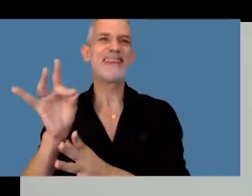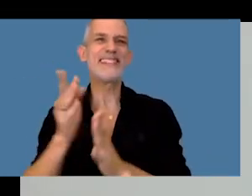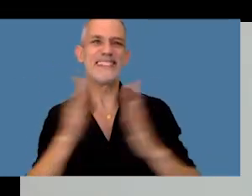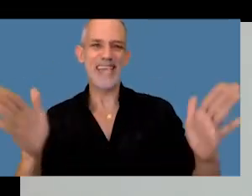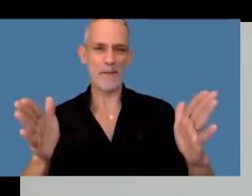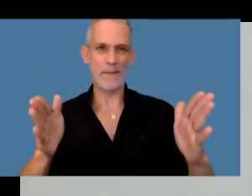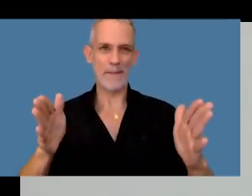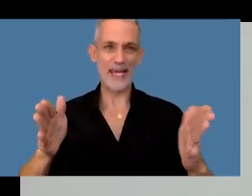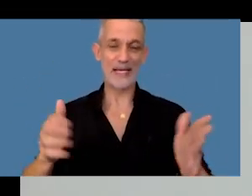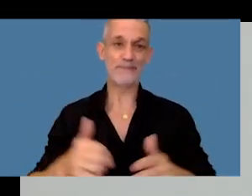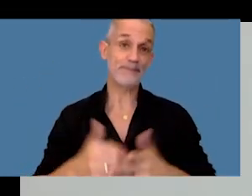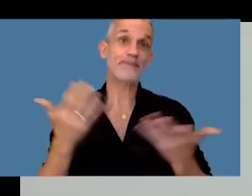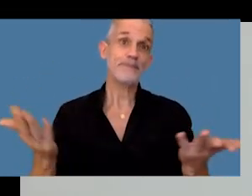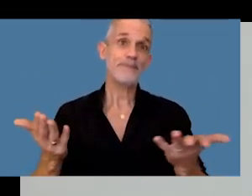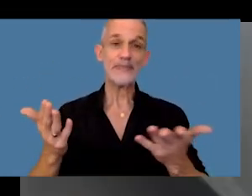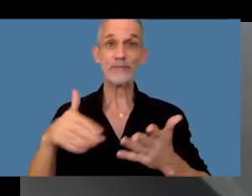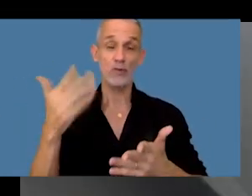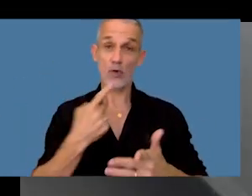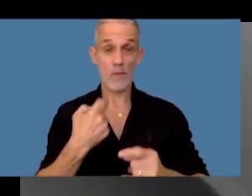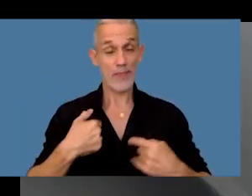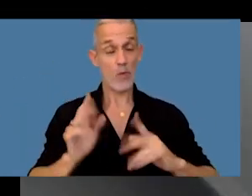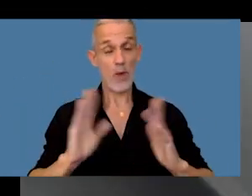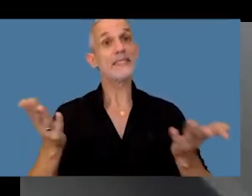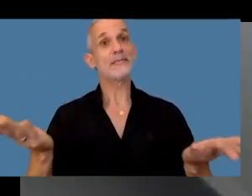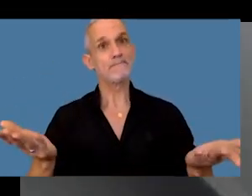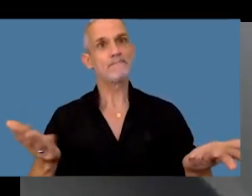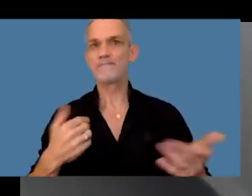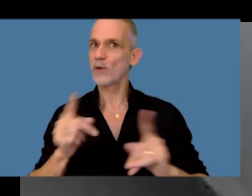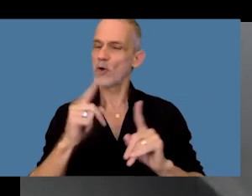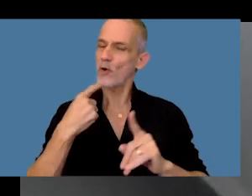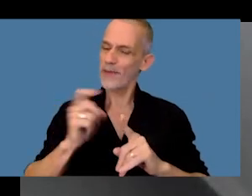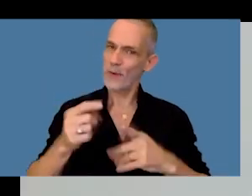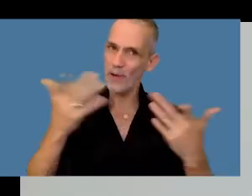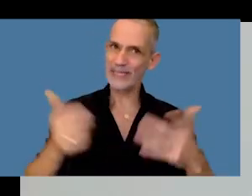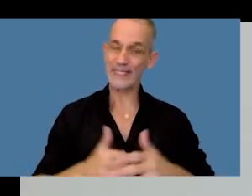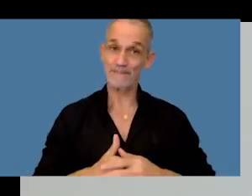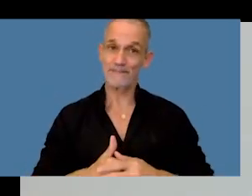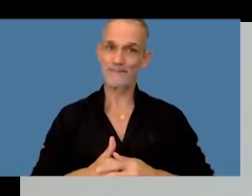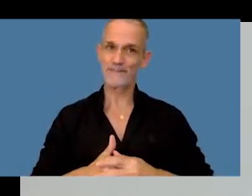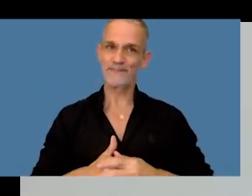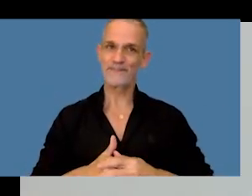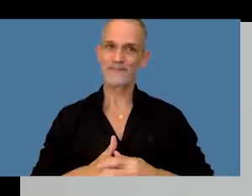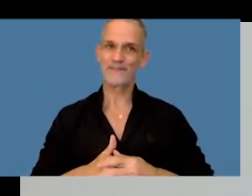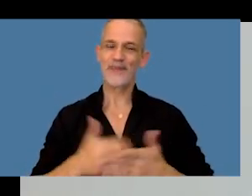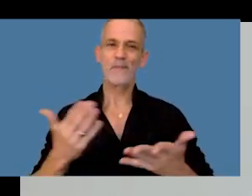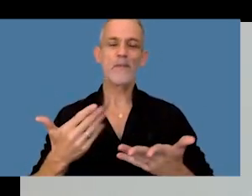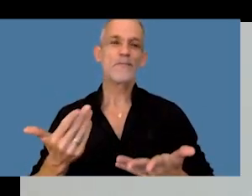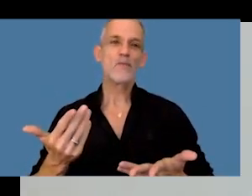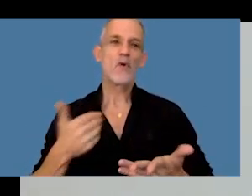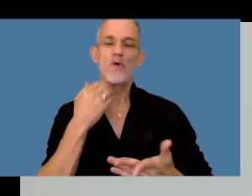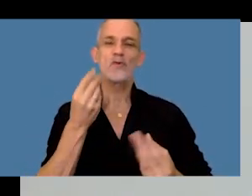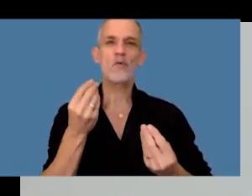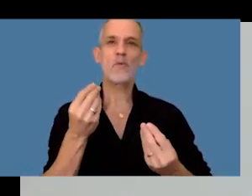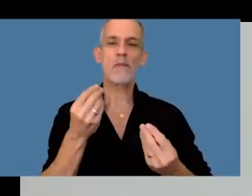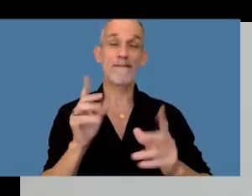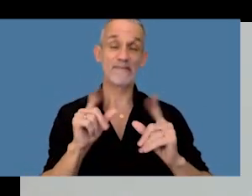ese caso sí. Pues si tampoco me había dado cuenta. No, porque Bueno, van a gracias. tener, ¿cómo se llama? Más de un dolor